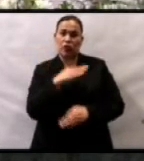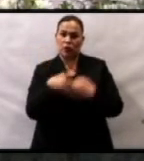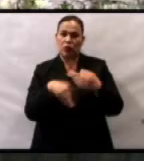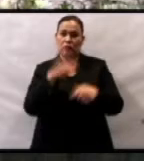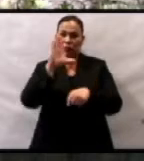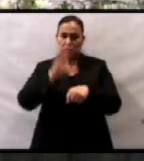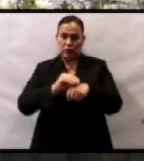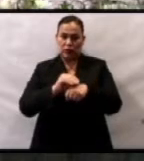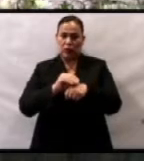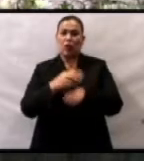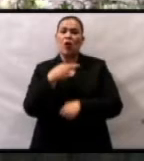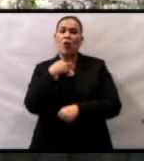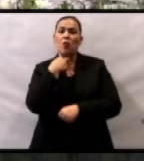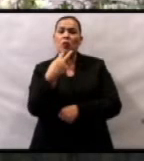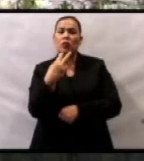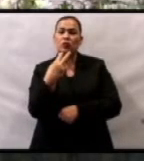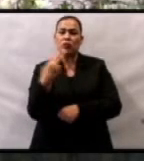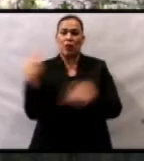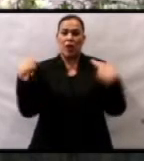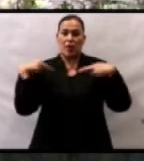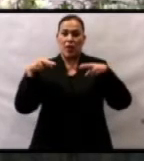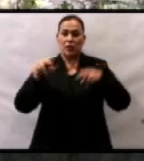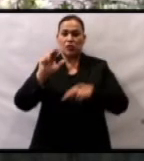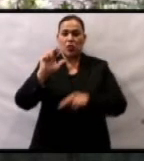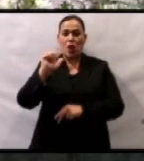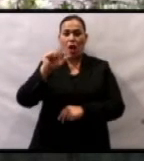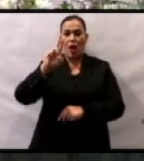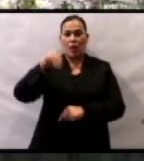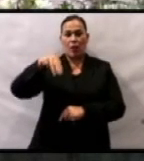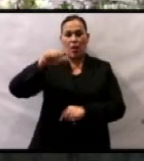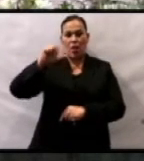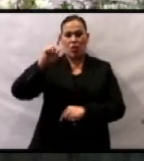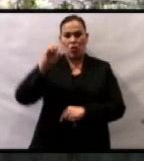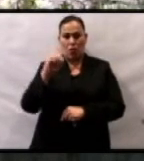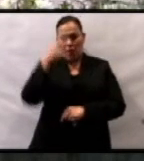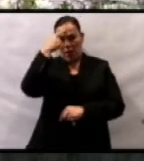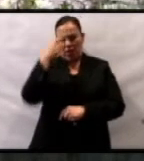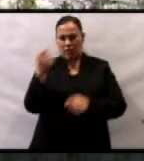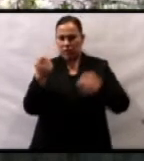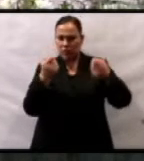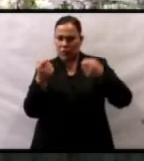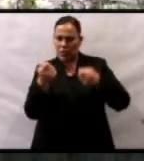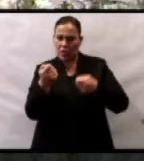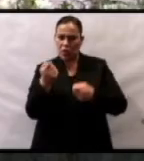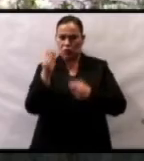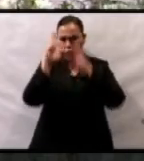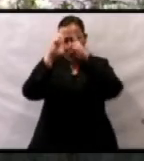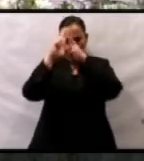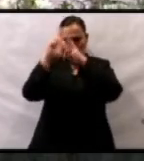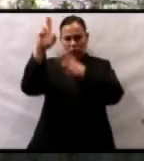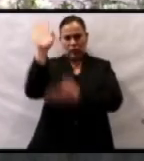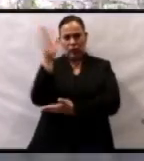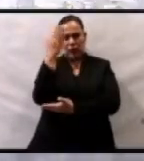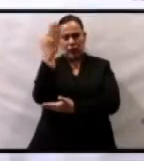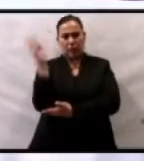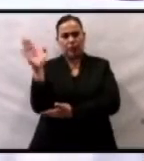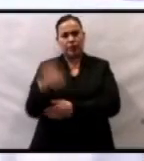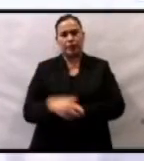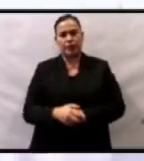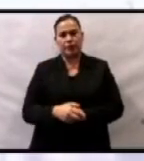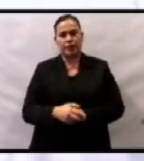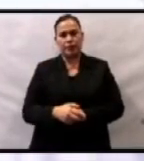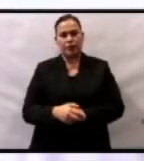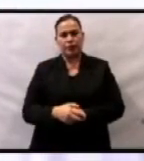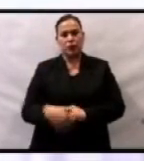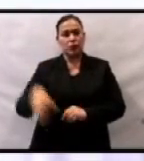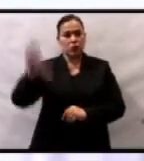el uso de la voz al maestro Armando Preciado Ramírez para que dirija los honores a la bandera. Les pido levanten su